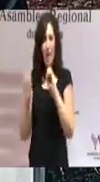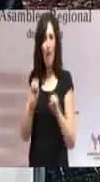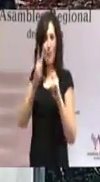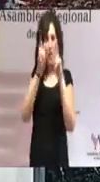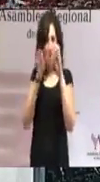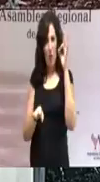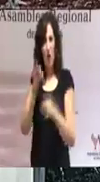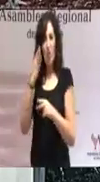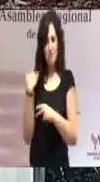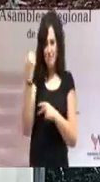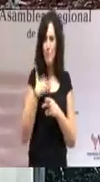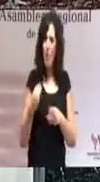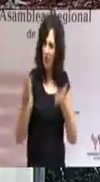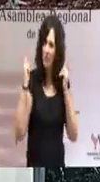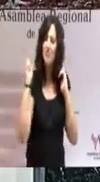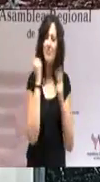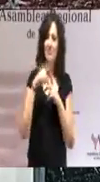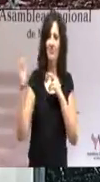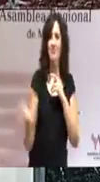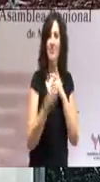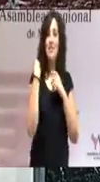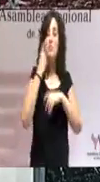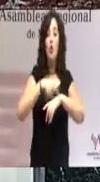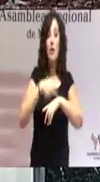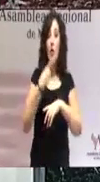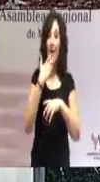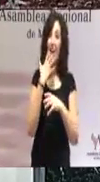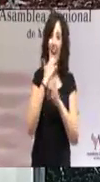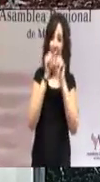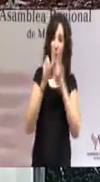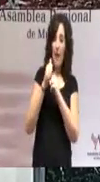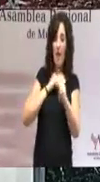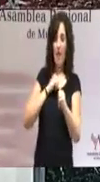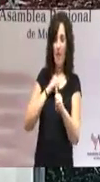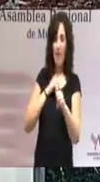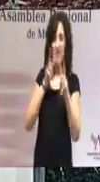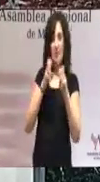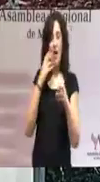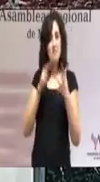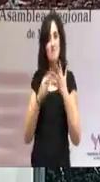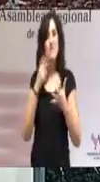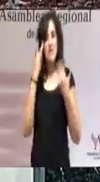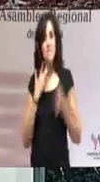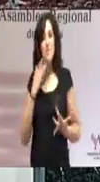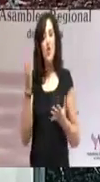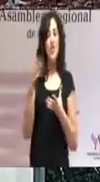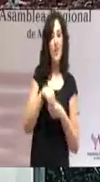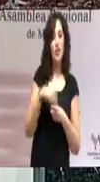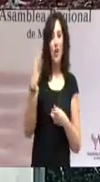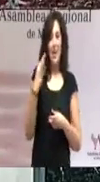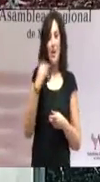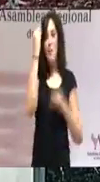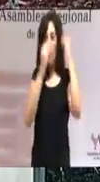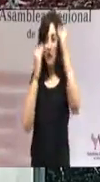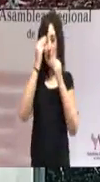región. Y le digo, a la misma vez, que en esa ejemplaridad incluya usted también, ¿por qué no?, el pensar